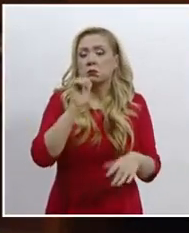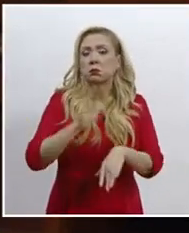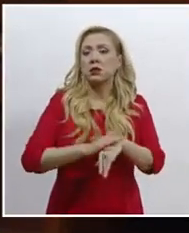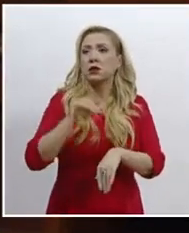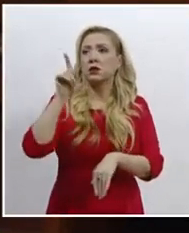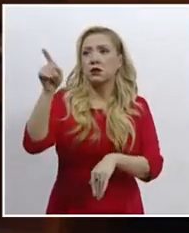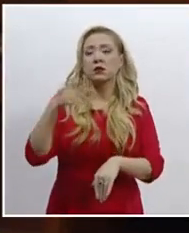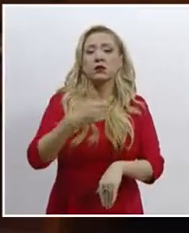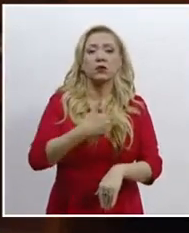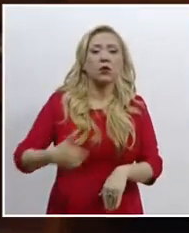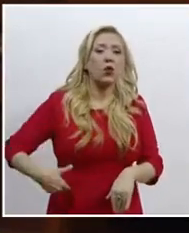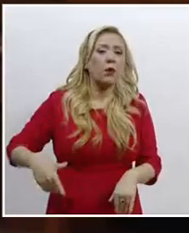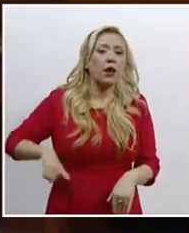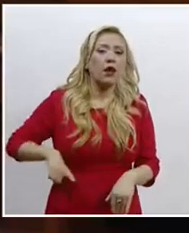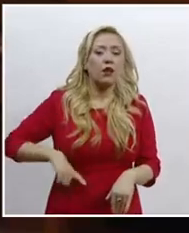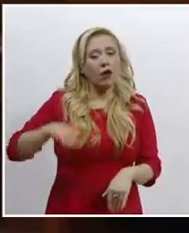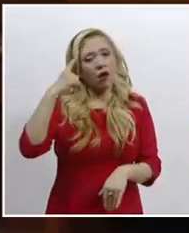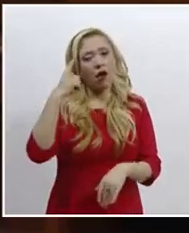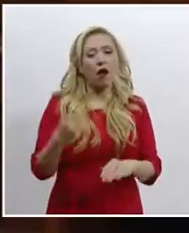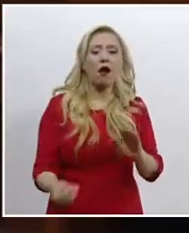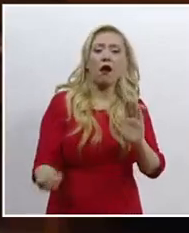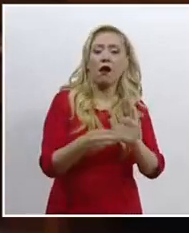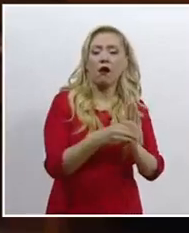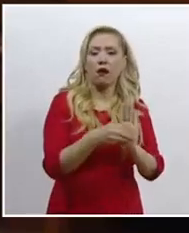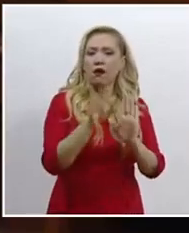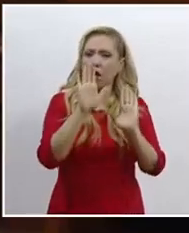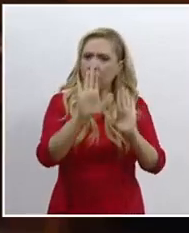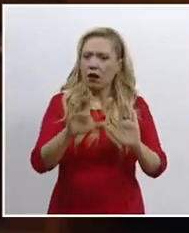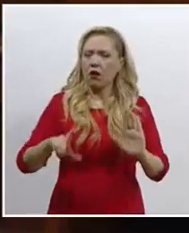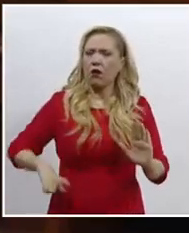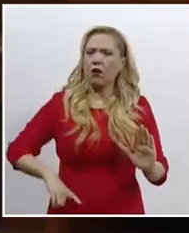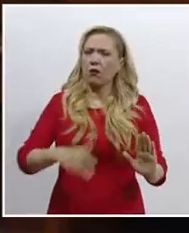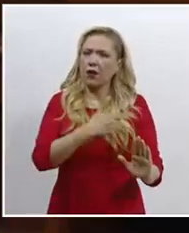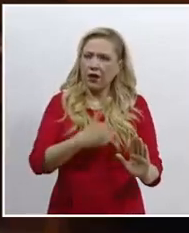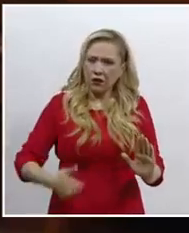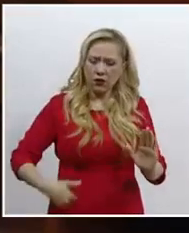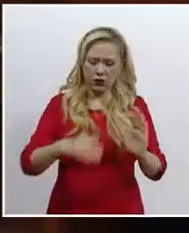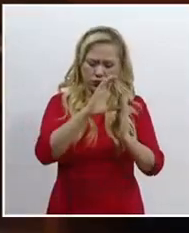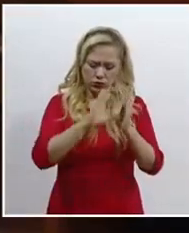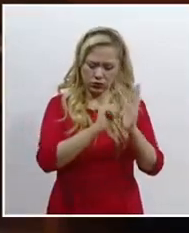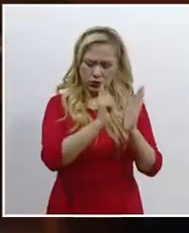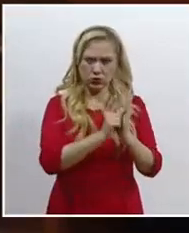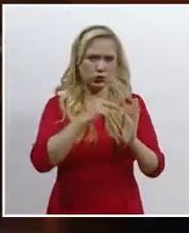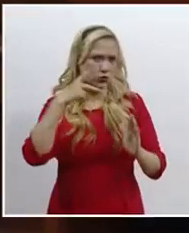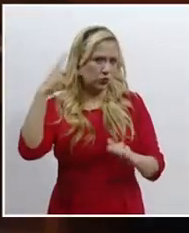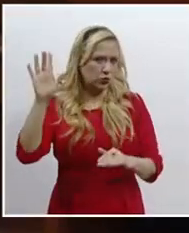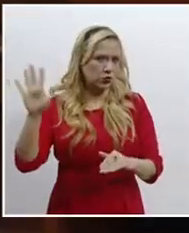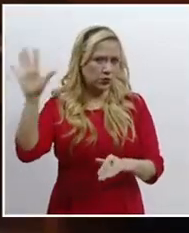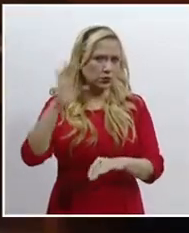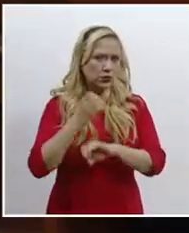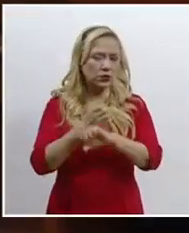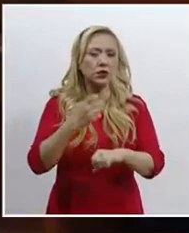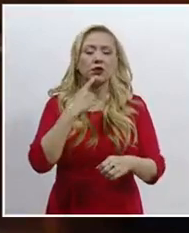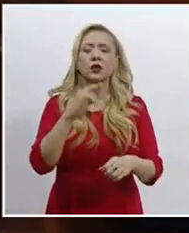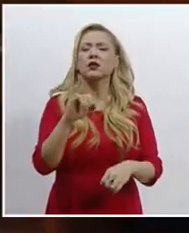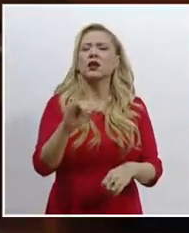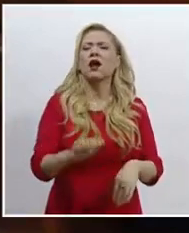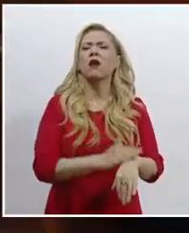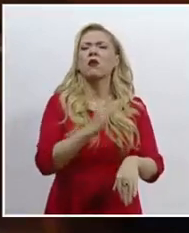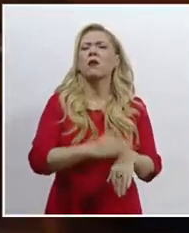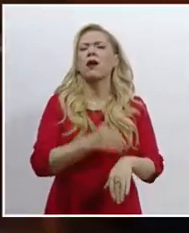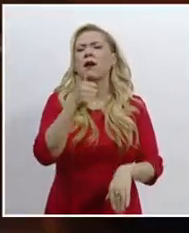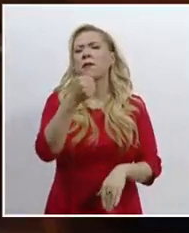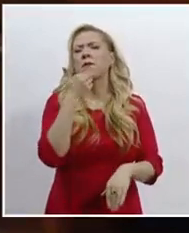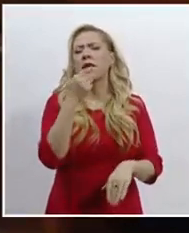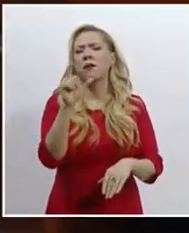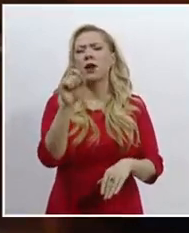del Ejecutivo local, el dictamen de la Comisión Legislativa de Gobernación y Puntos Constitucionales del Congreso local, de la aprobación de este por